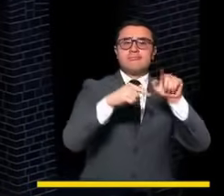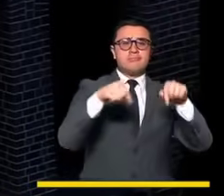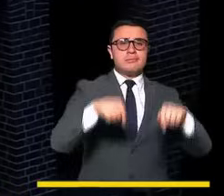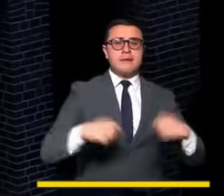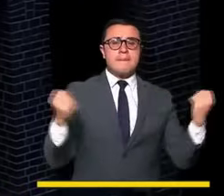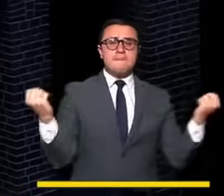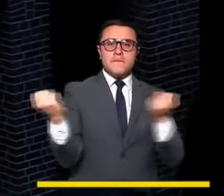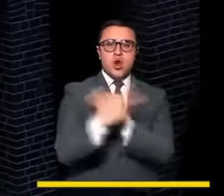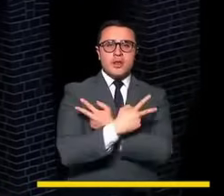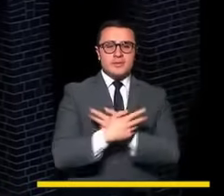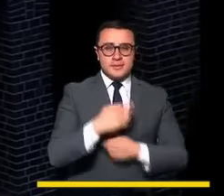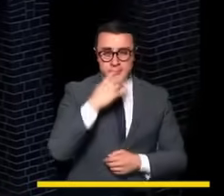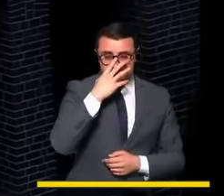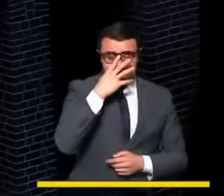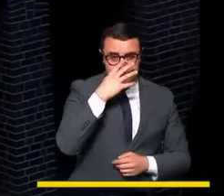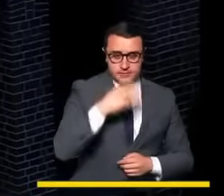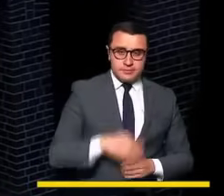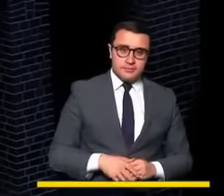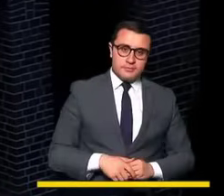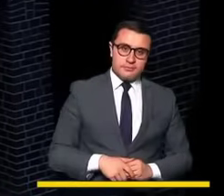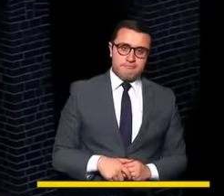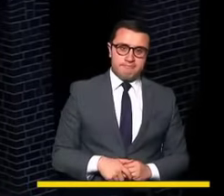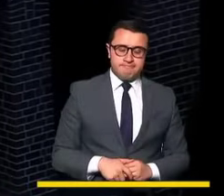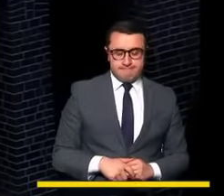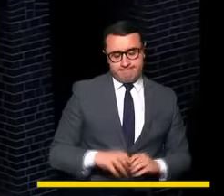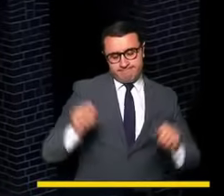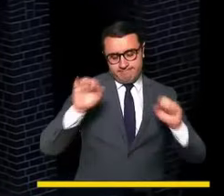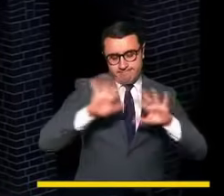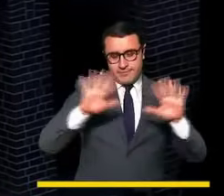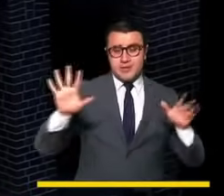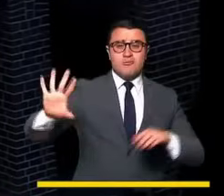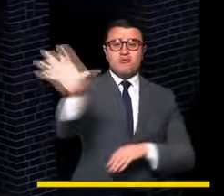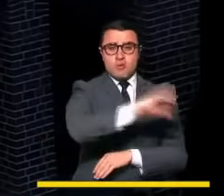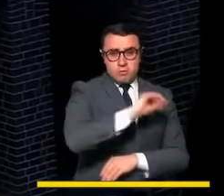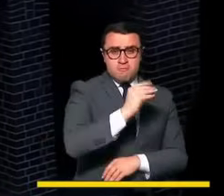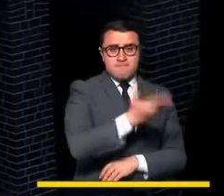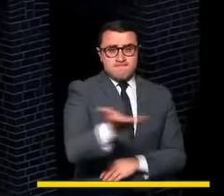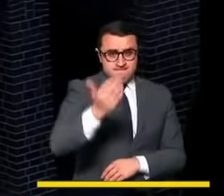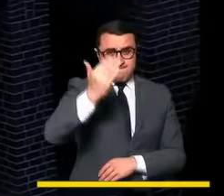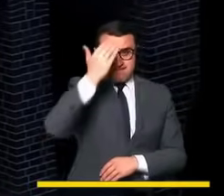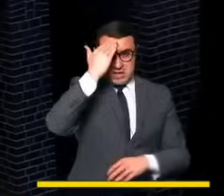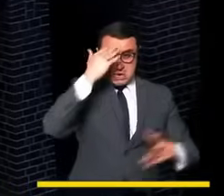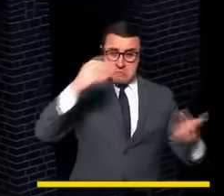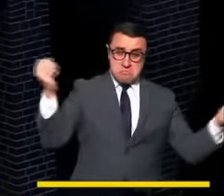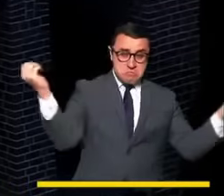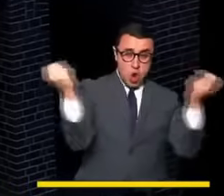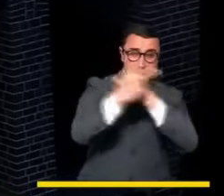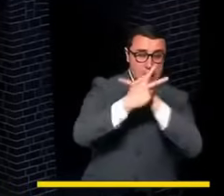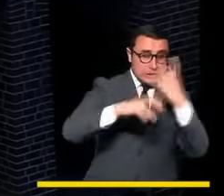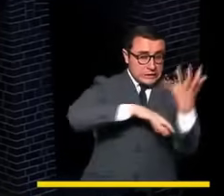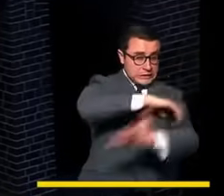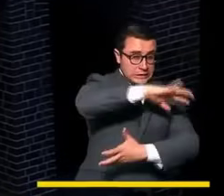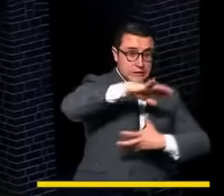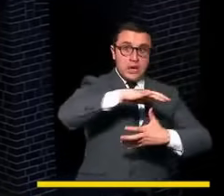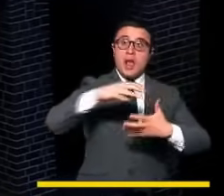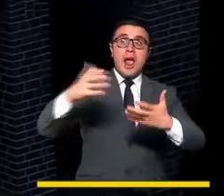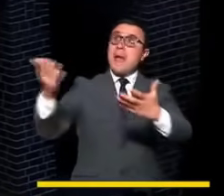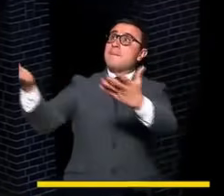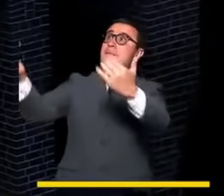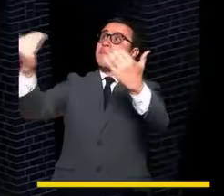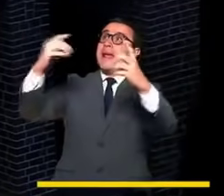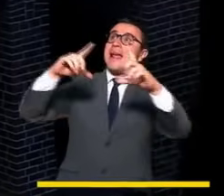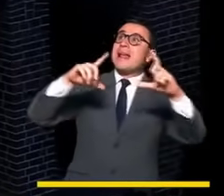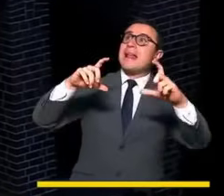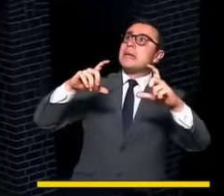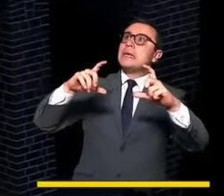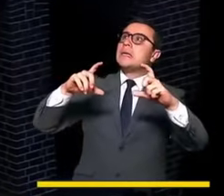violencia. E indudablemente, como todos aquí saben, la violencia es un espantador total del turismo. Nadie